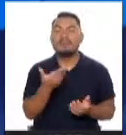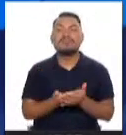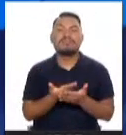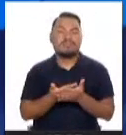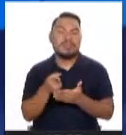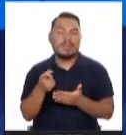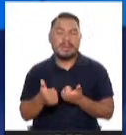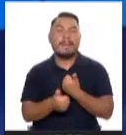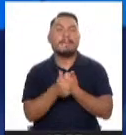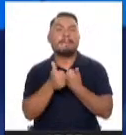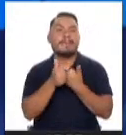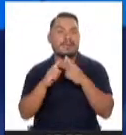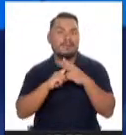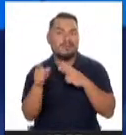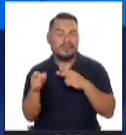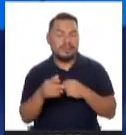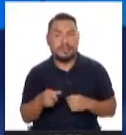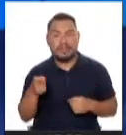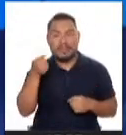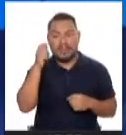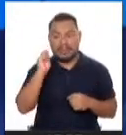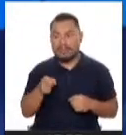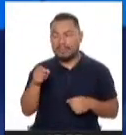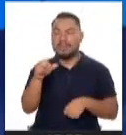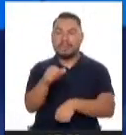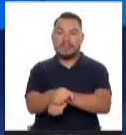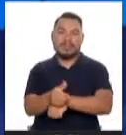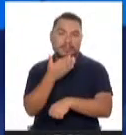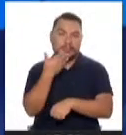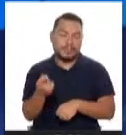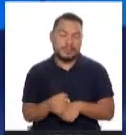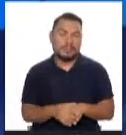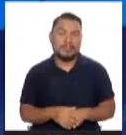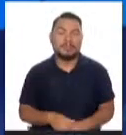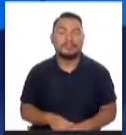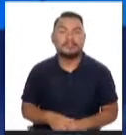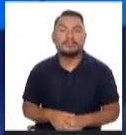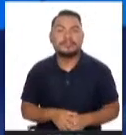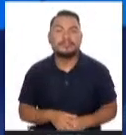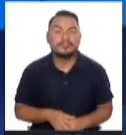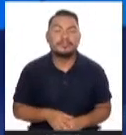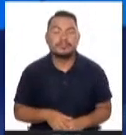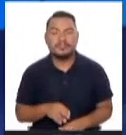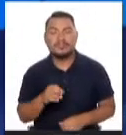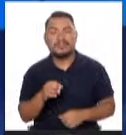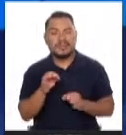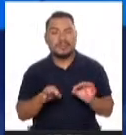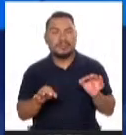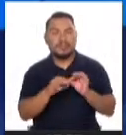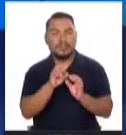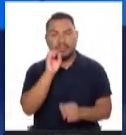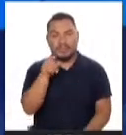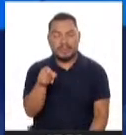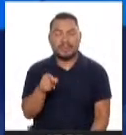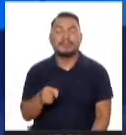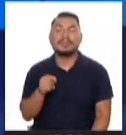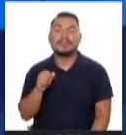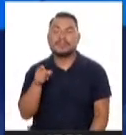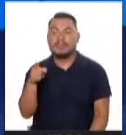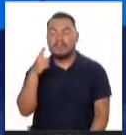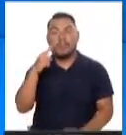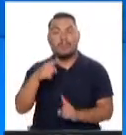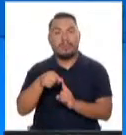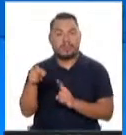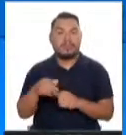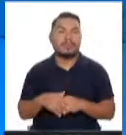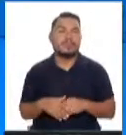todos. Entonces ante eso el juez tiene que ordenar su detención. Importante lo que menciona. Claro, tenemos el hecho de que Alejandro Toledo